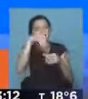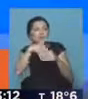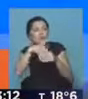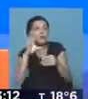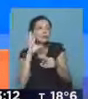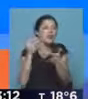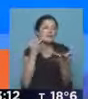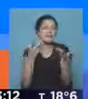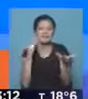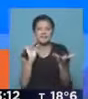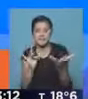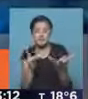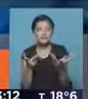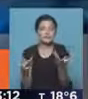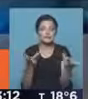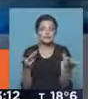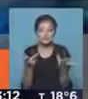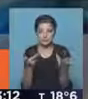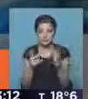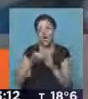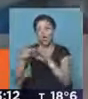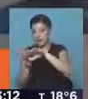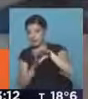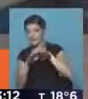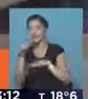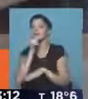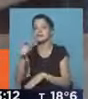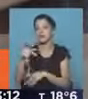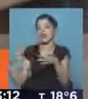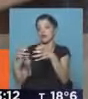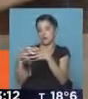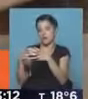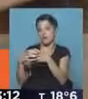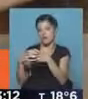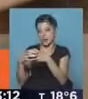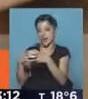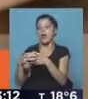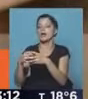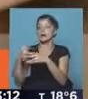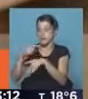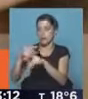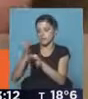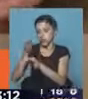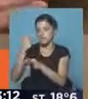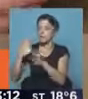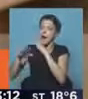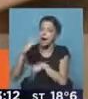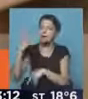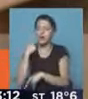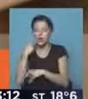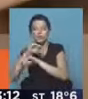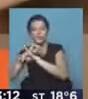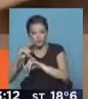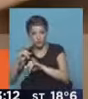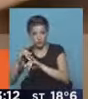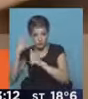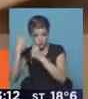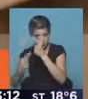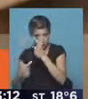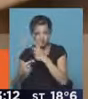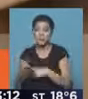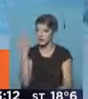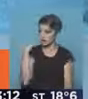modo un poquito insensible, y por otro lado lo que se supone que es la élite, pensándolo un poquito más seriamente. Acabamos de ver un representante